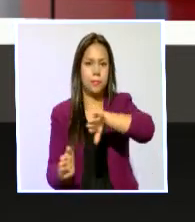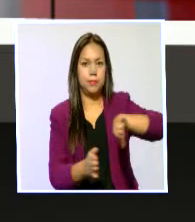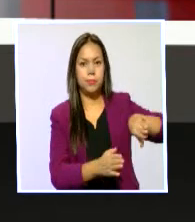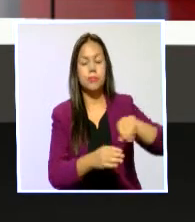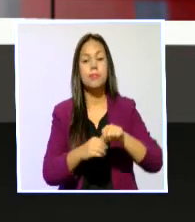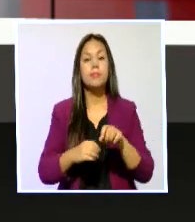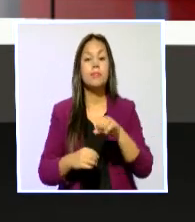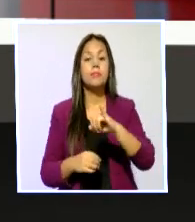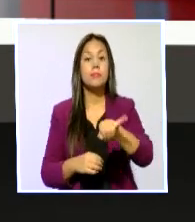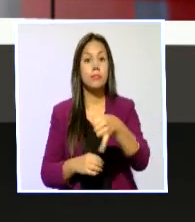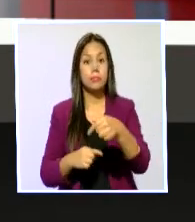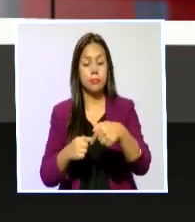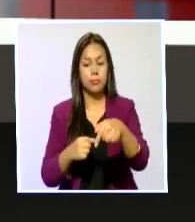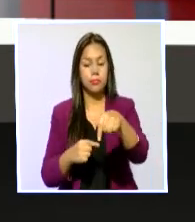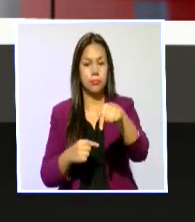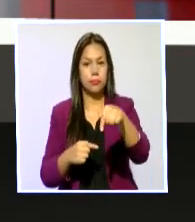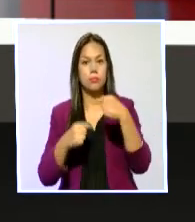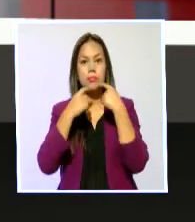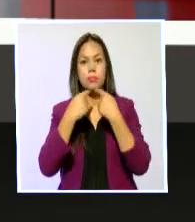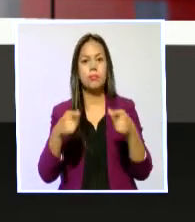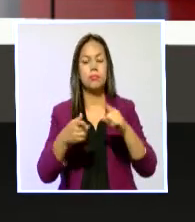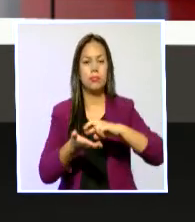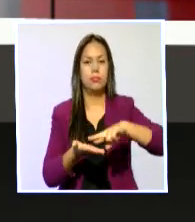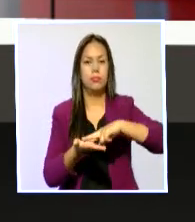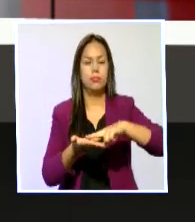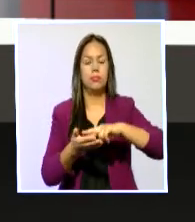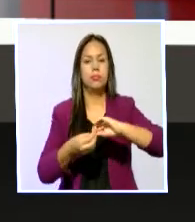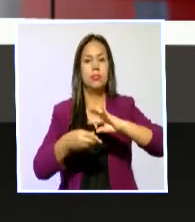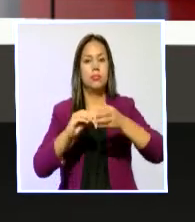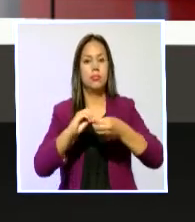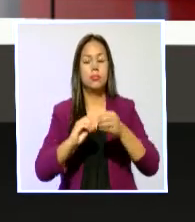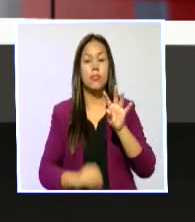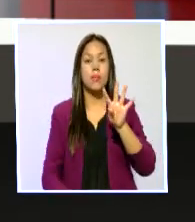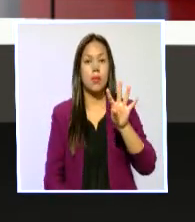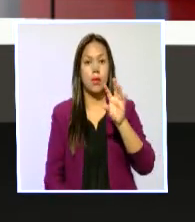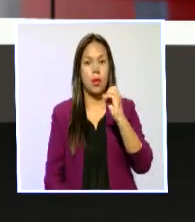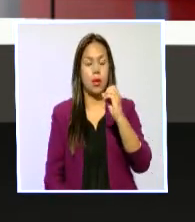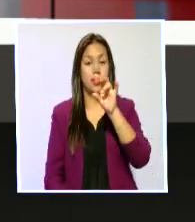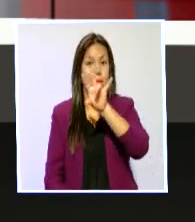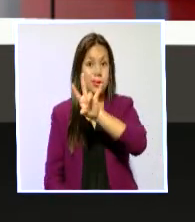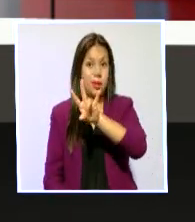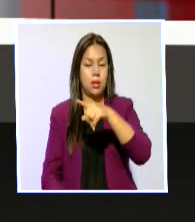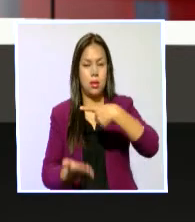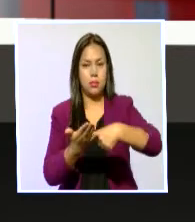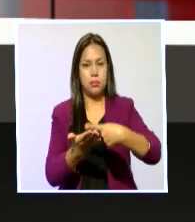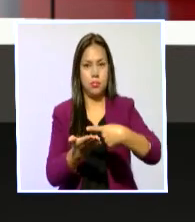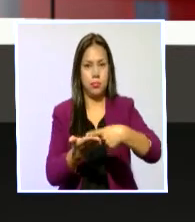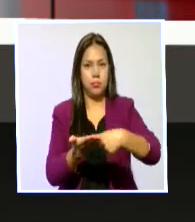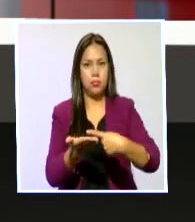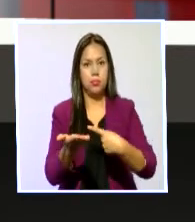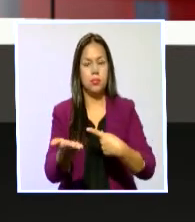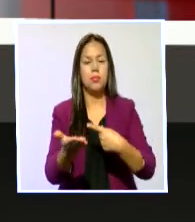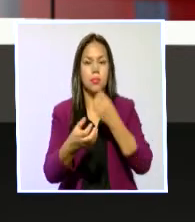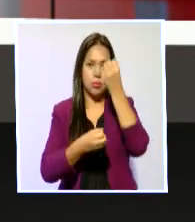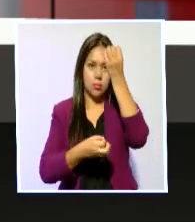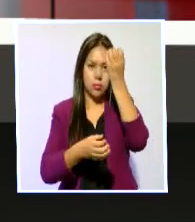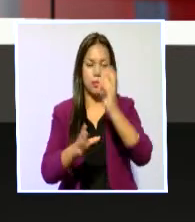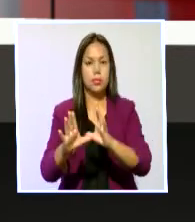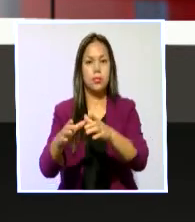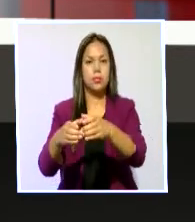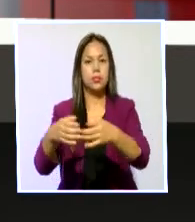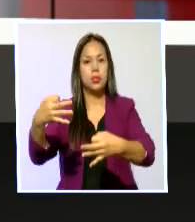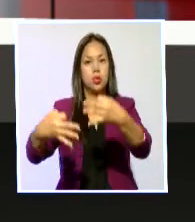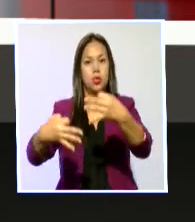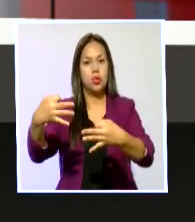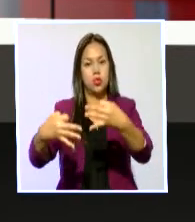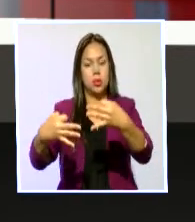que para este jueves está convocada la sesión plenaria número 407, en la que se debatirá el informe no vinculante preparado por la Comisión de